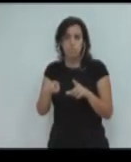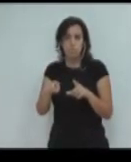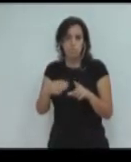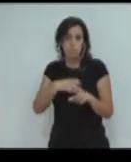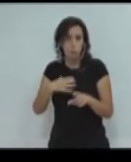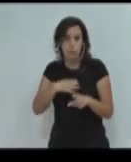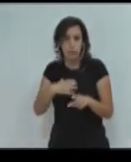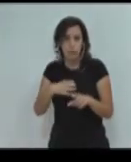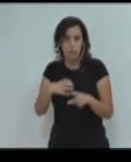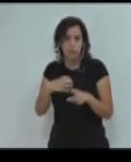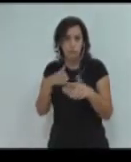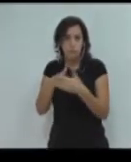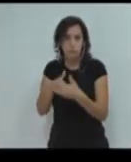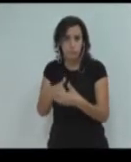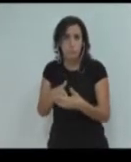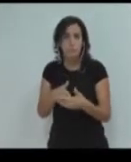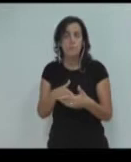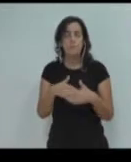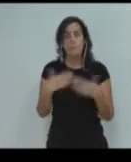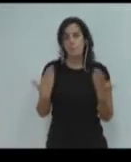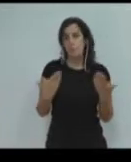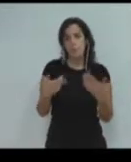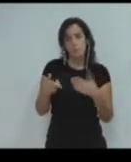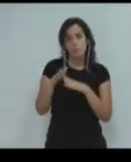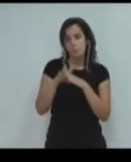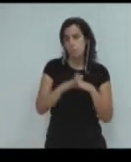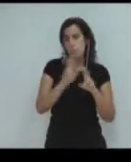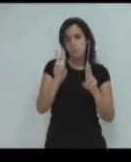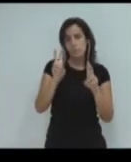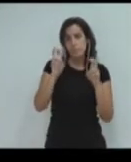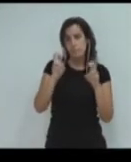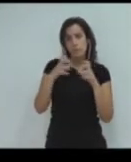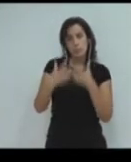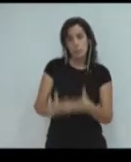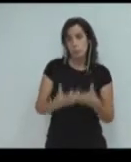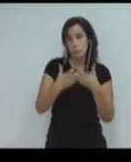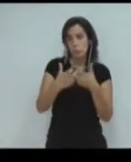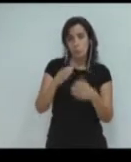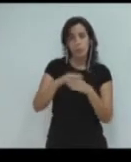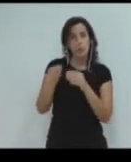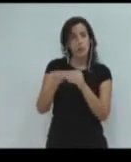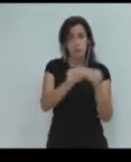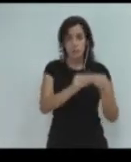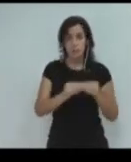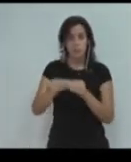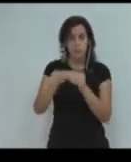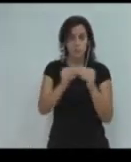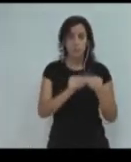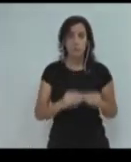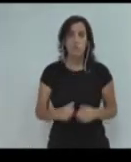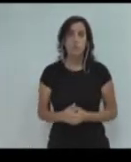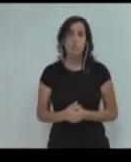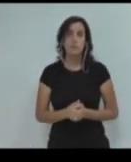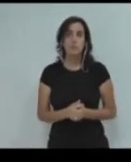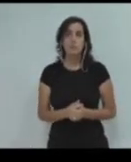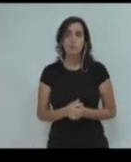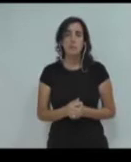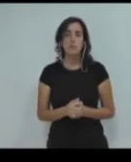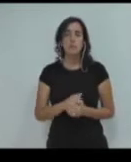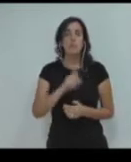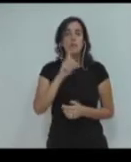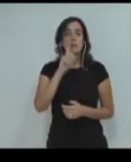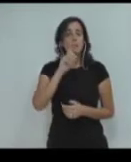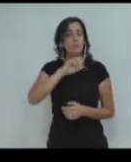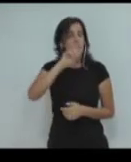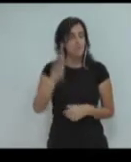es posible reproducirlo, ¿no? Pero bueno, eso es un tema en el que hay que luchar por una estandarización, ¿no? Y creo que también